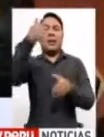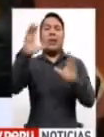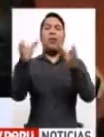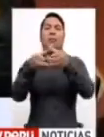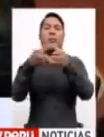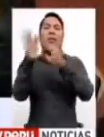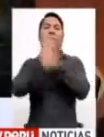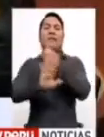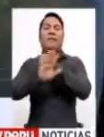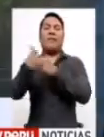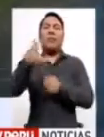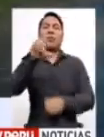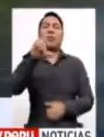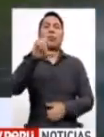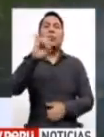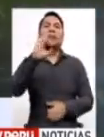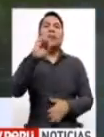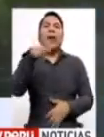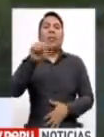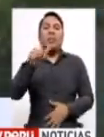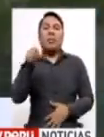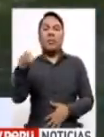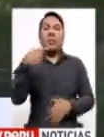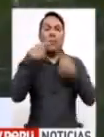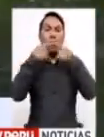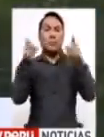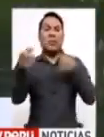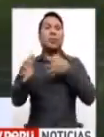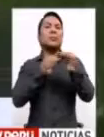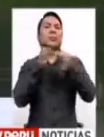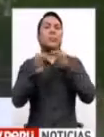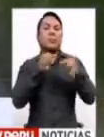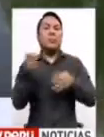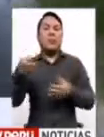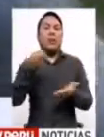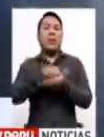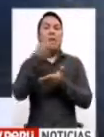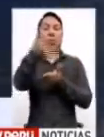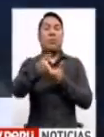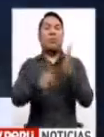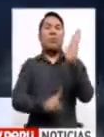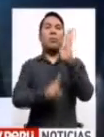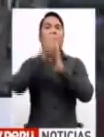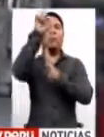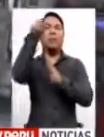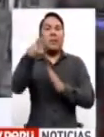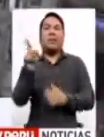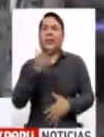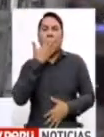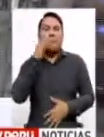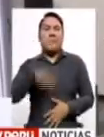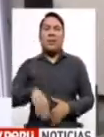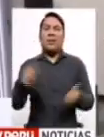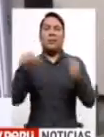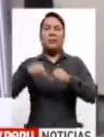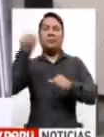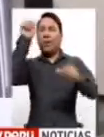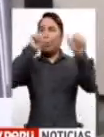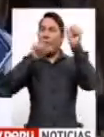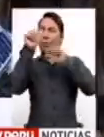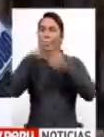Defensa, Luciana León, por haber declarado que la explicación sobre la compra del satélite fue insatisfactoria y generó